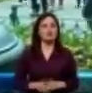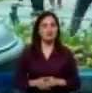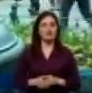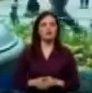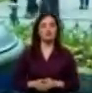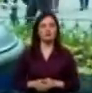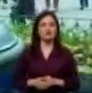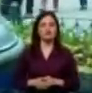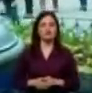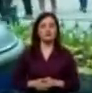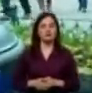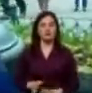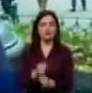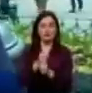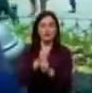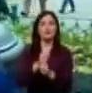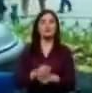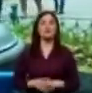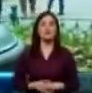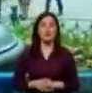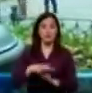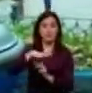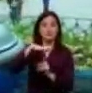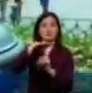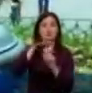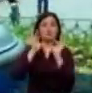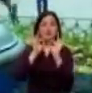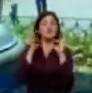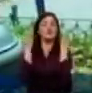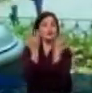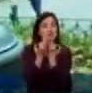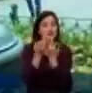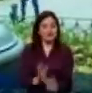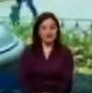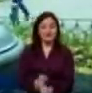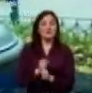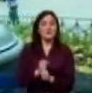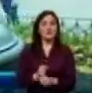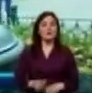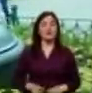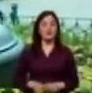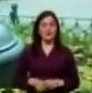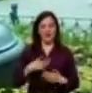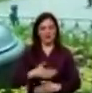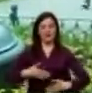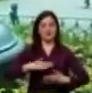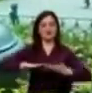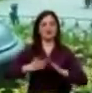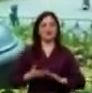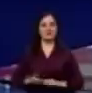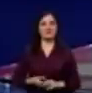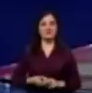Y sobre todo en la seguridad, para que este parque sea un parque familiar, seguro y que disfrute toda la comunidad del